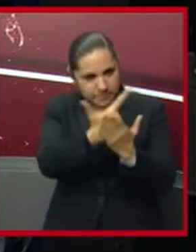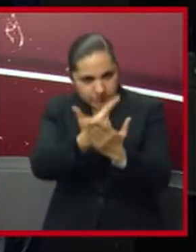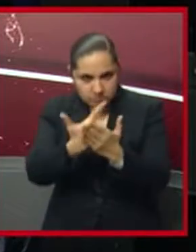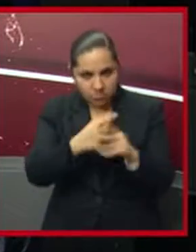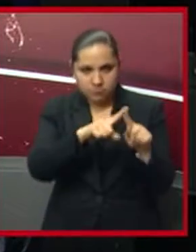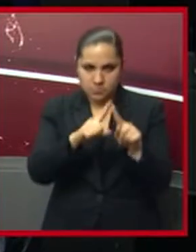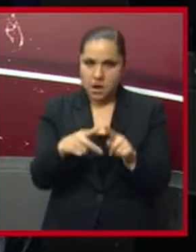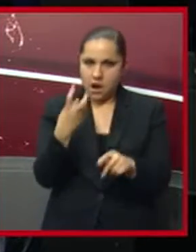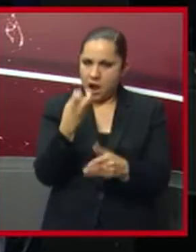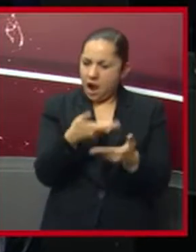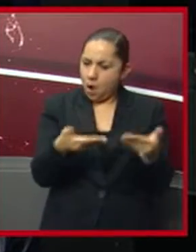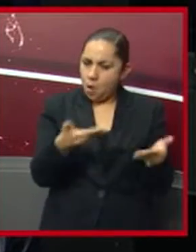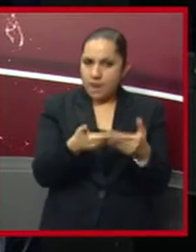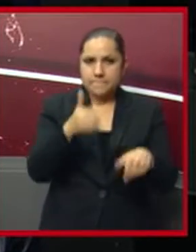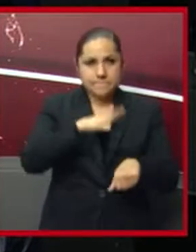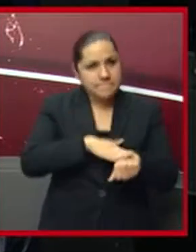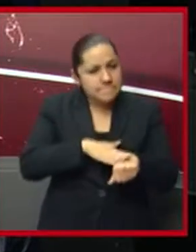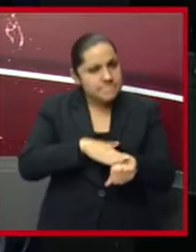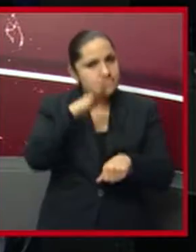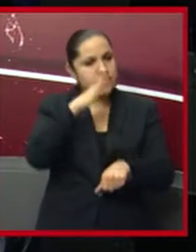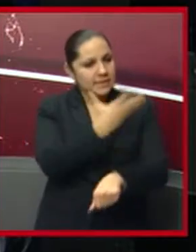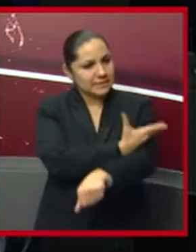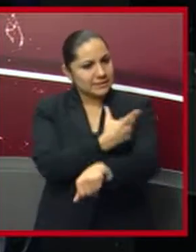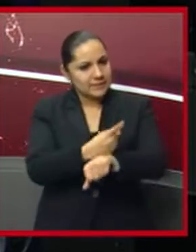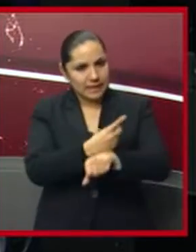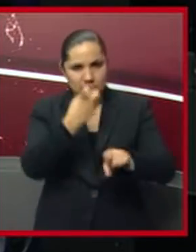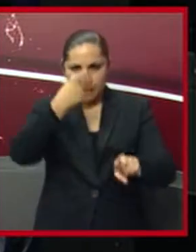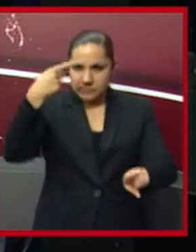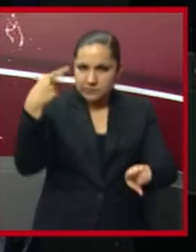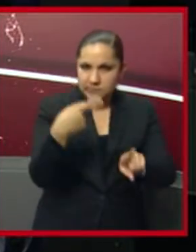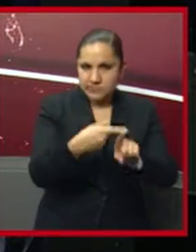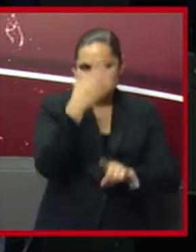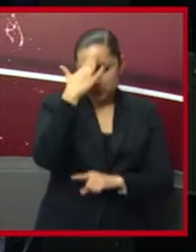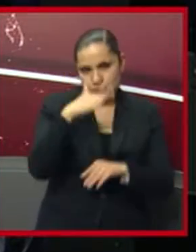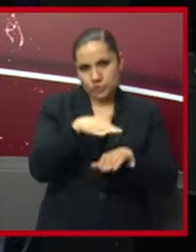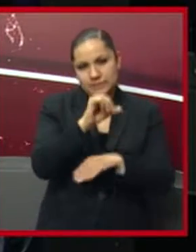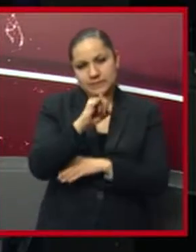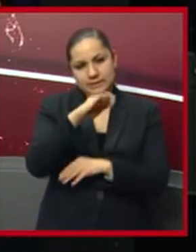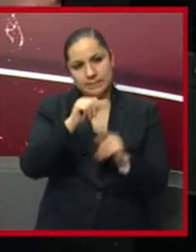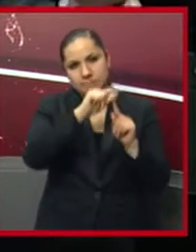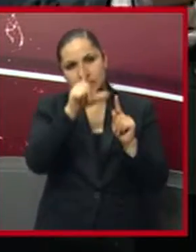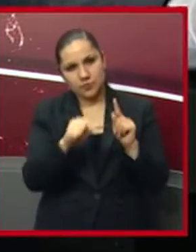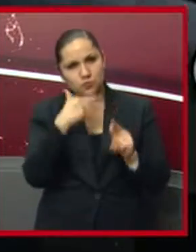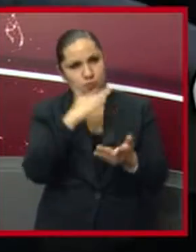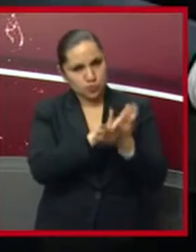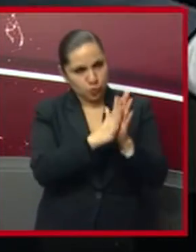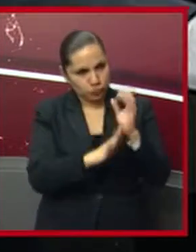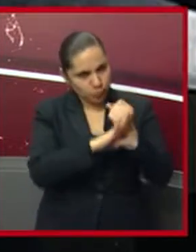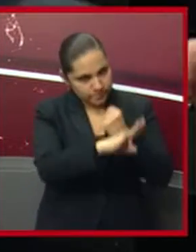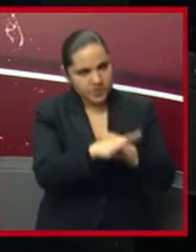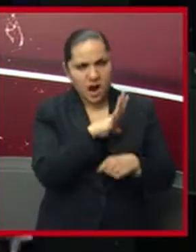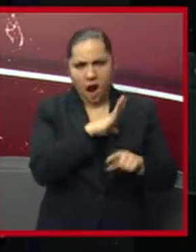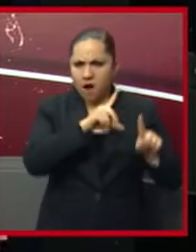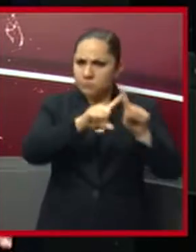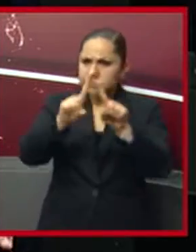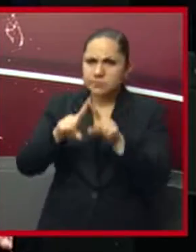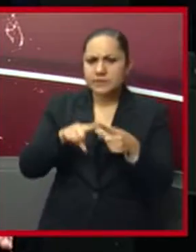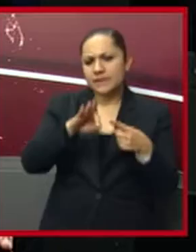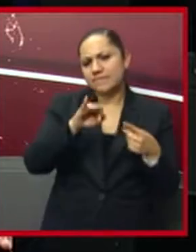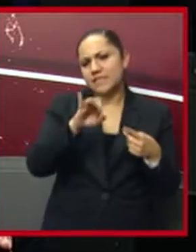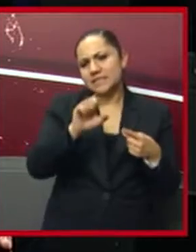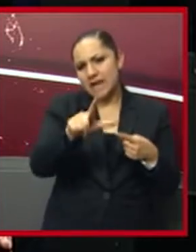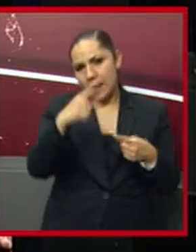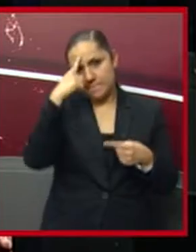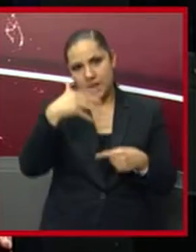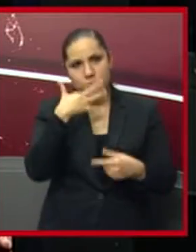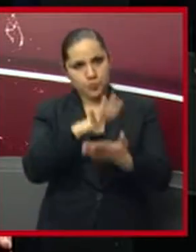que nace desde el Sistema Nacional Anticorrupción y se va desarrollando por muchas vertientes, tanto con un fiscal general anticorrupción, como